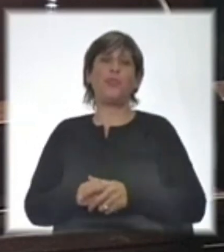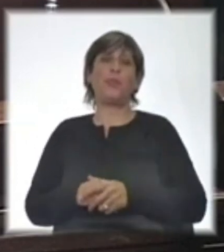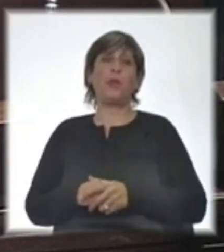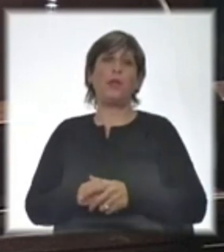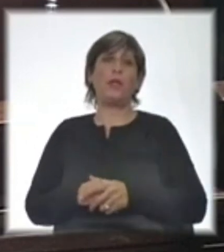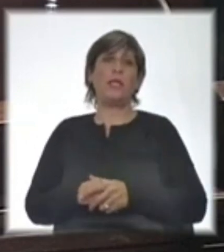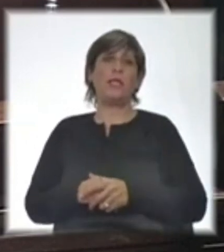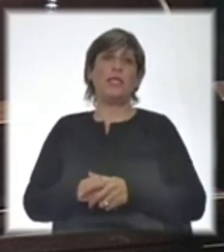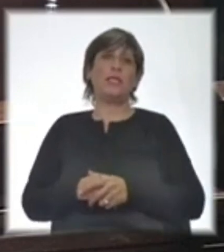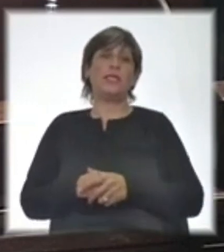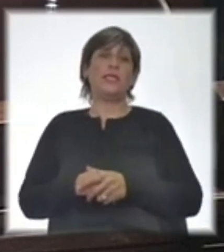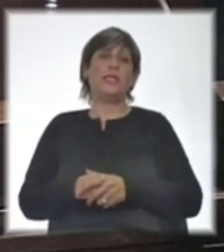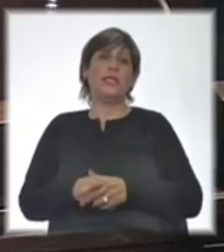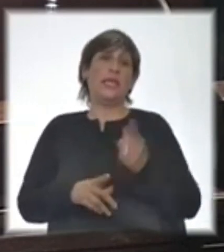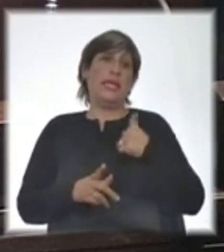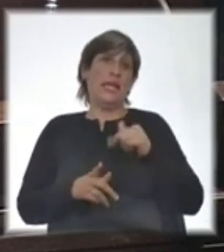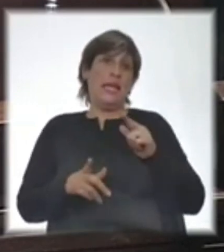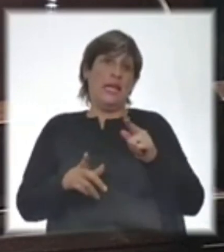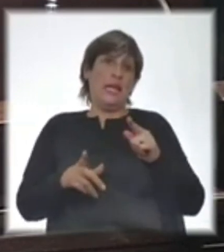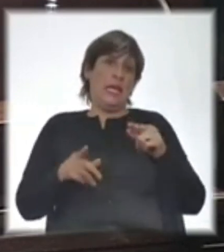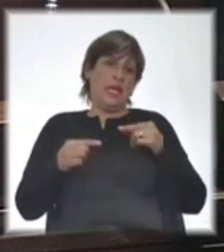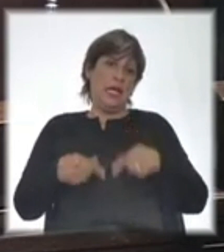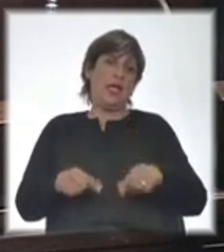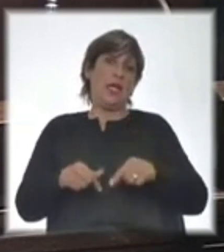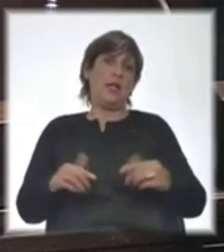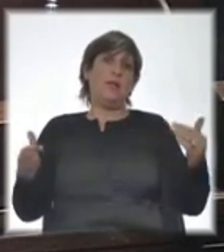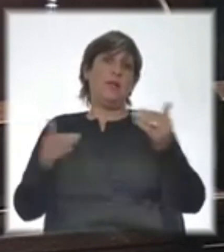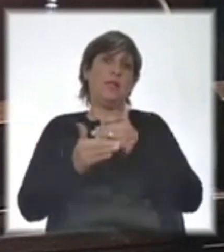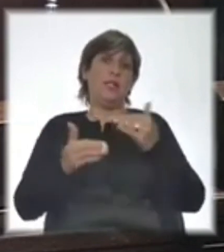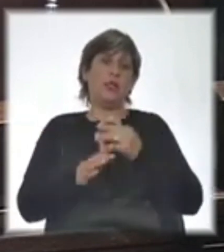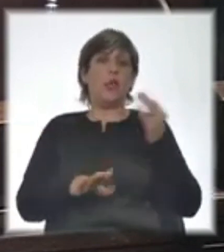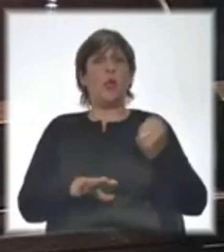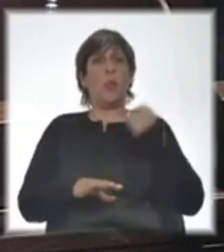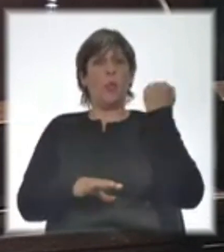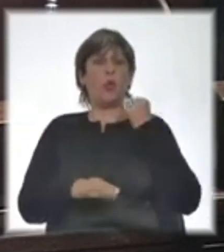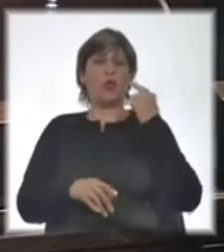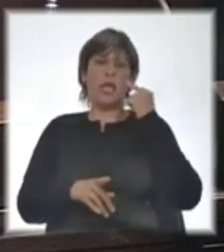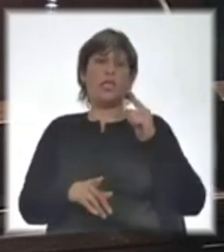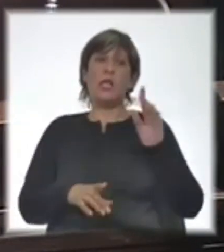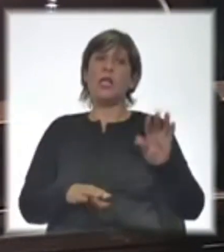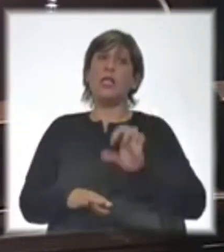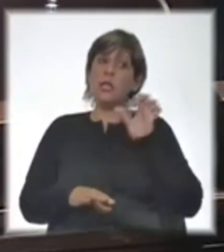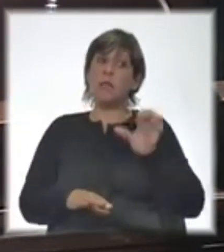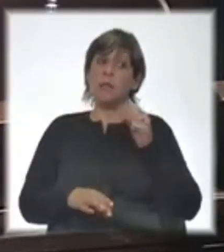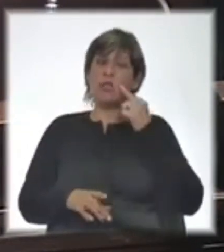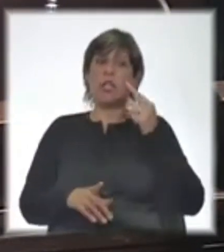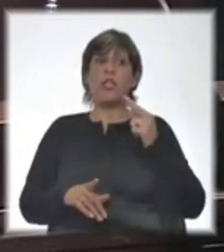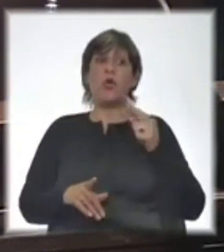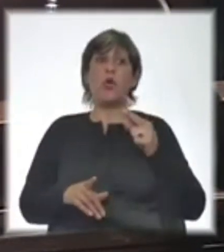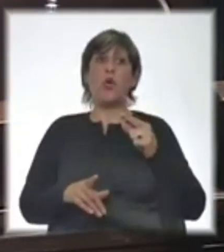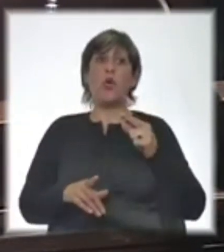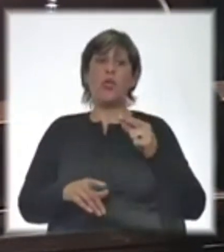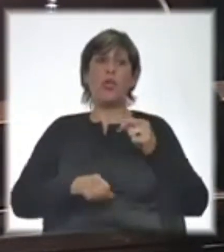El señor ministro de Transporte es un importante empresario camionero.